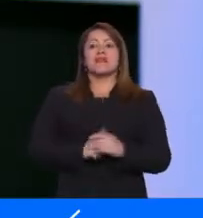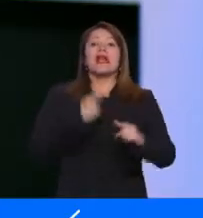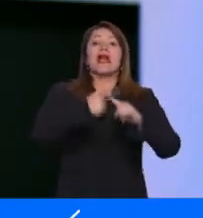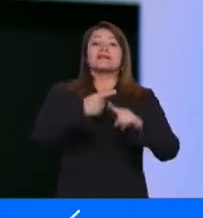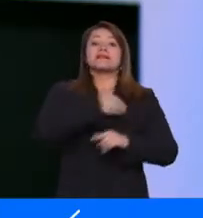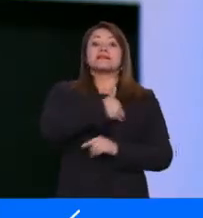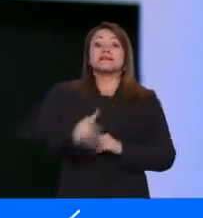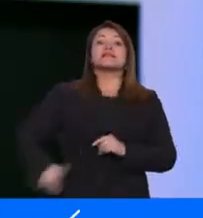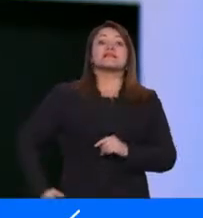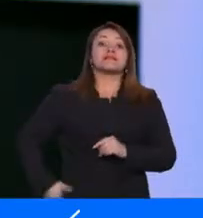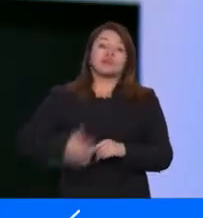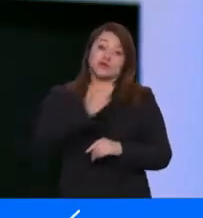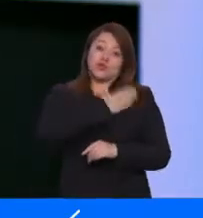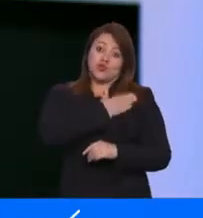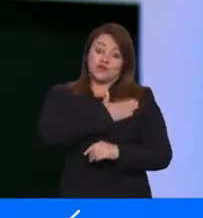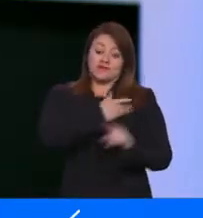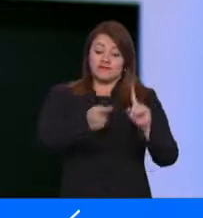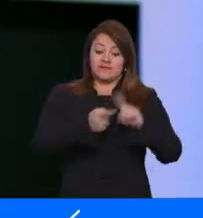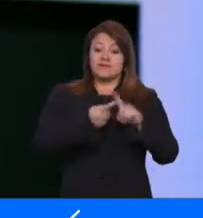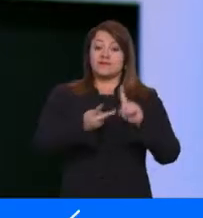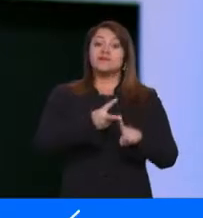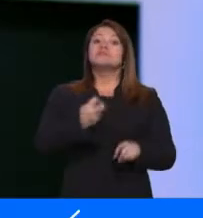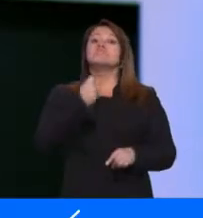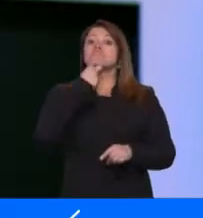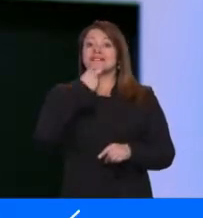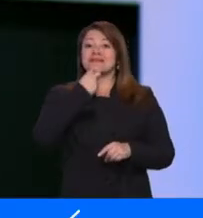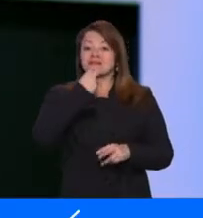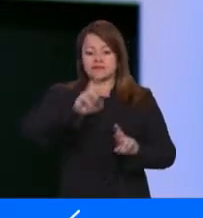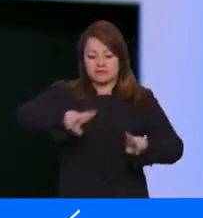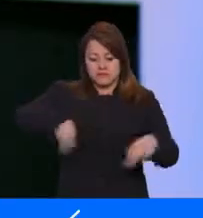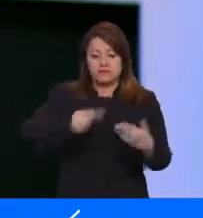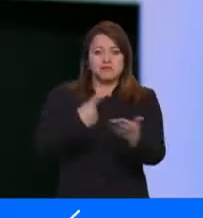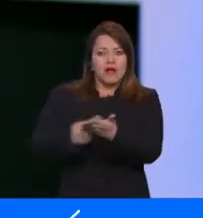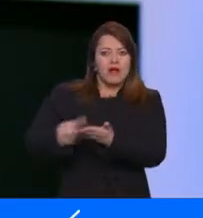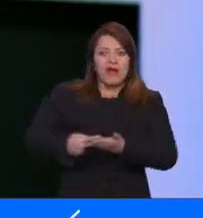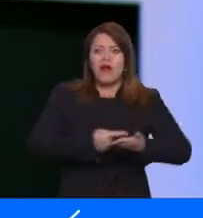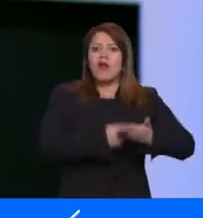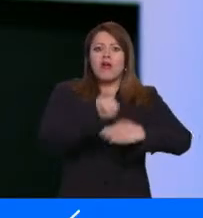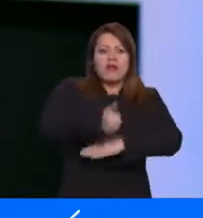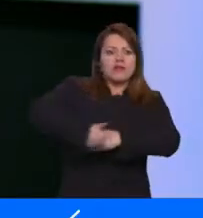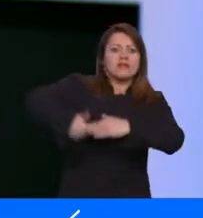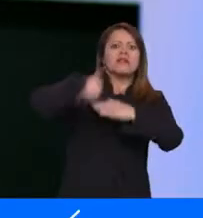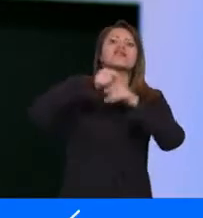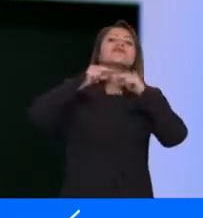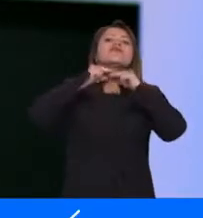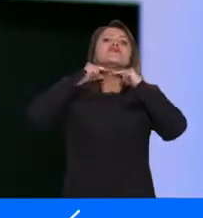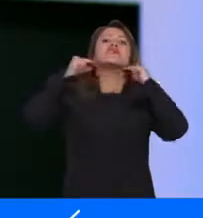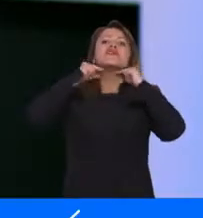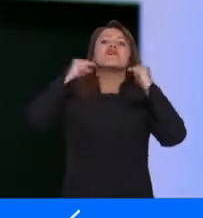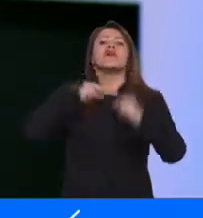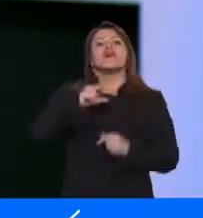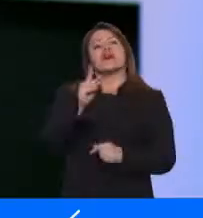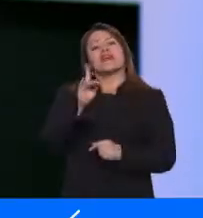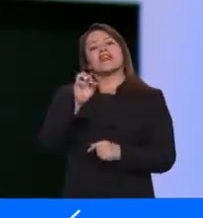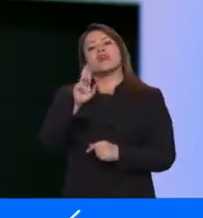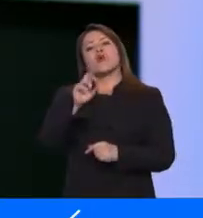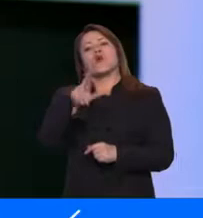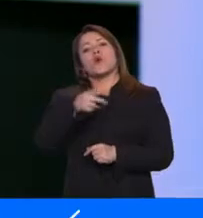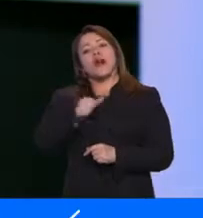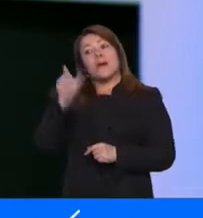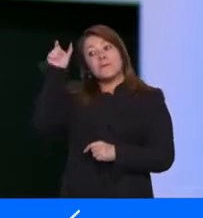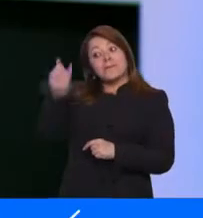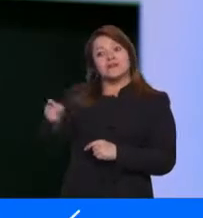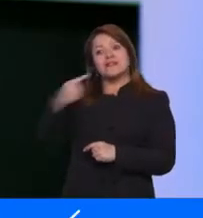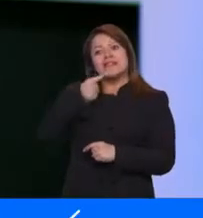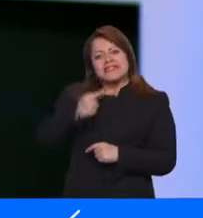Andrés Pastrana y varios promotores del NO estuvieron reunidos con el presidente de la Conferencia Episcopal, Monseñor Augusto Castro Quiroga, a quien le pidieron que